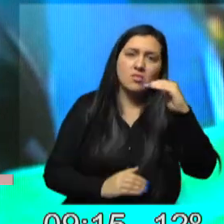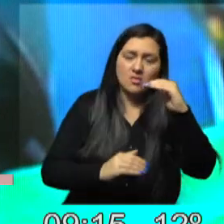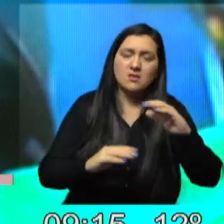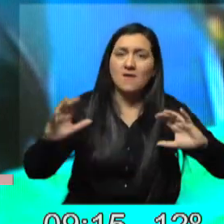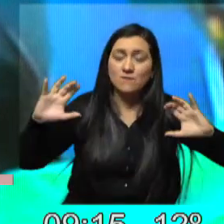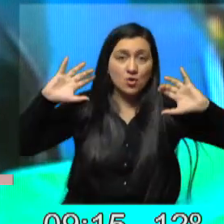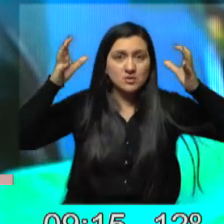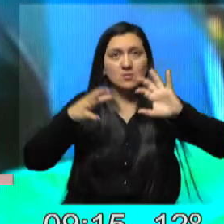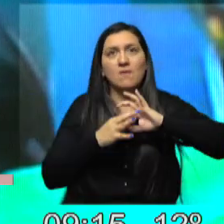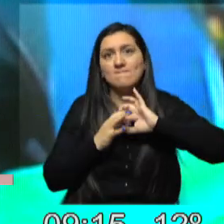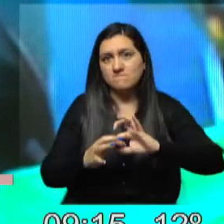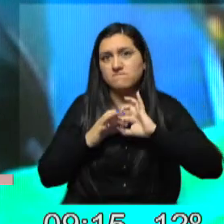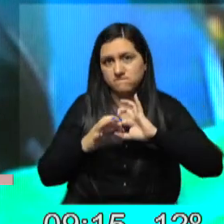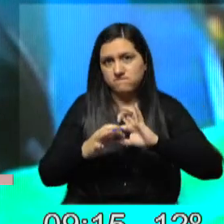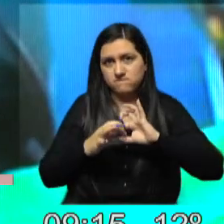muy arraigada,